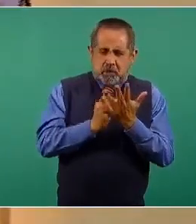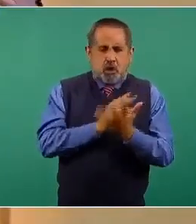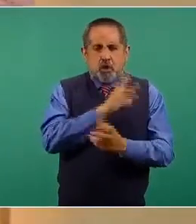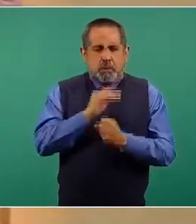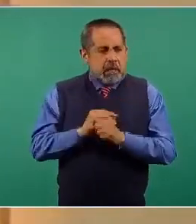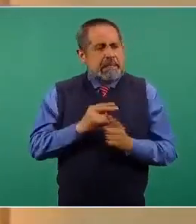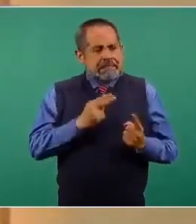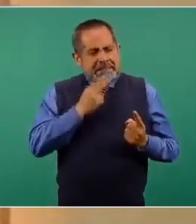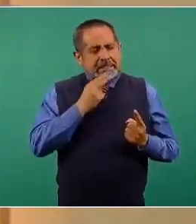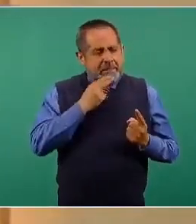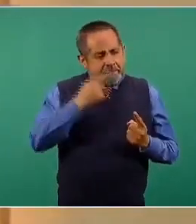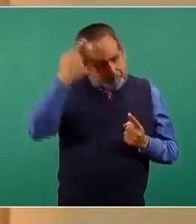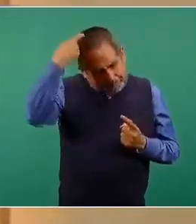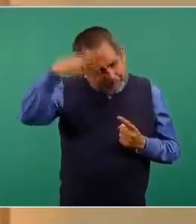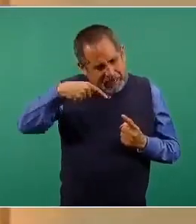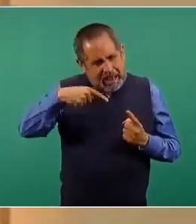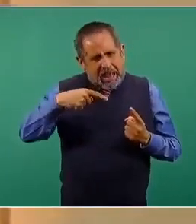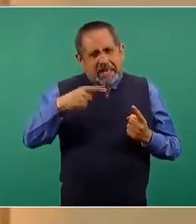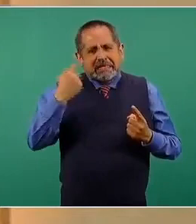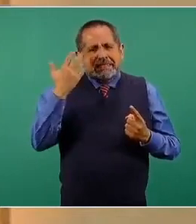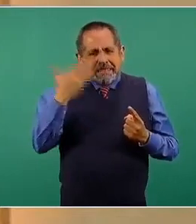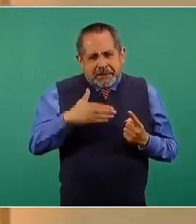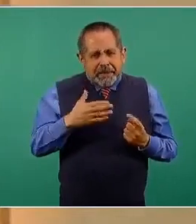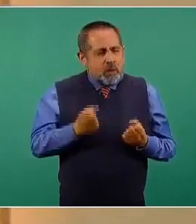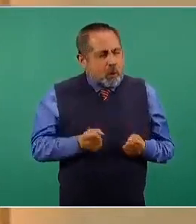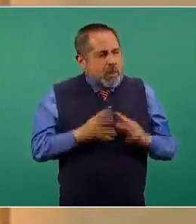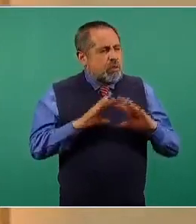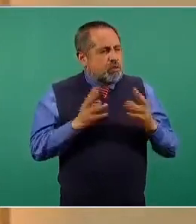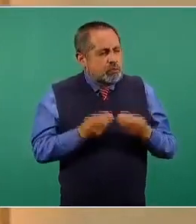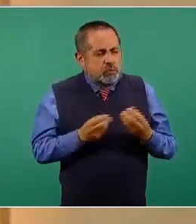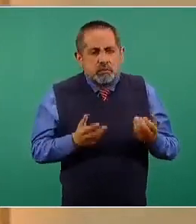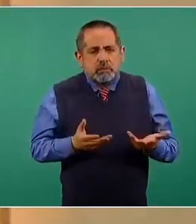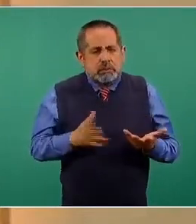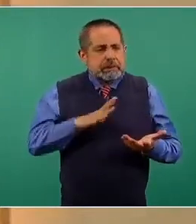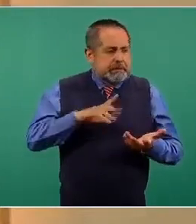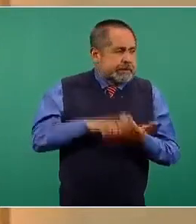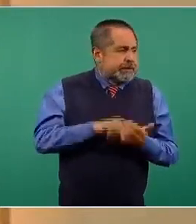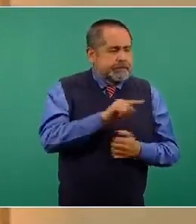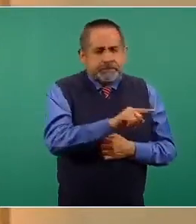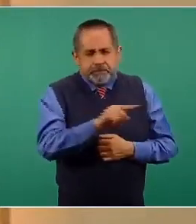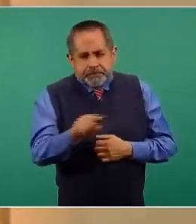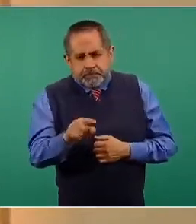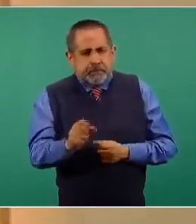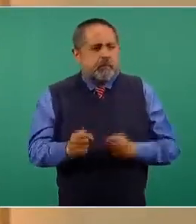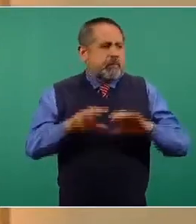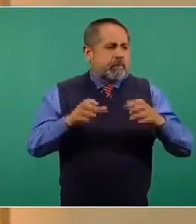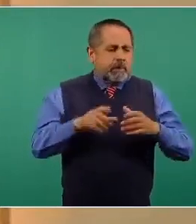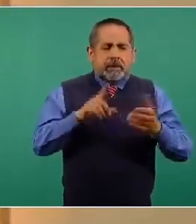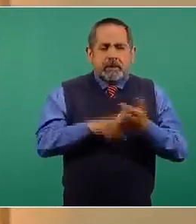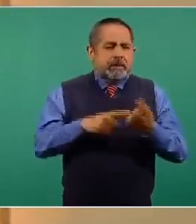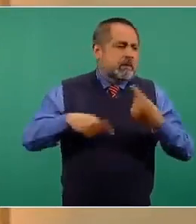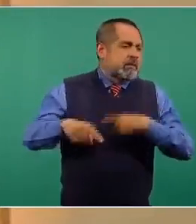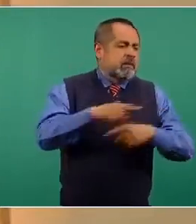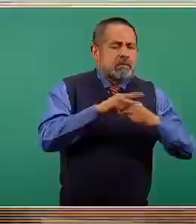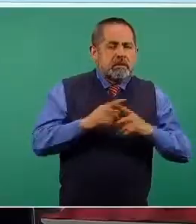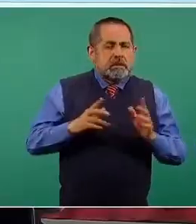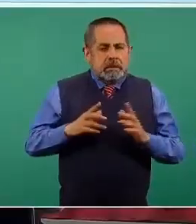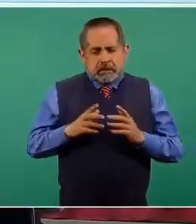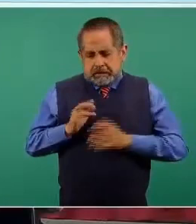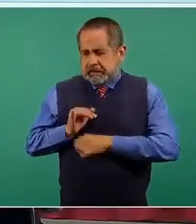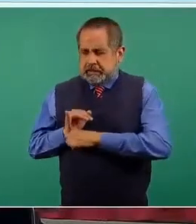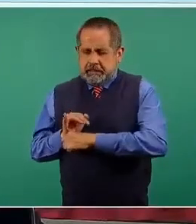seguirá sirviendo para poder hacer la identificación que tenemos de los casos y sobre todo de acuerdo a nuestro